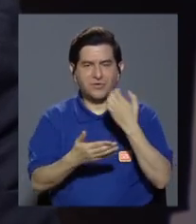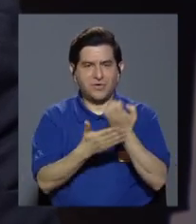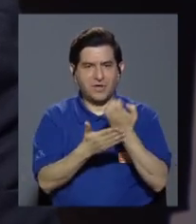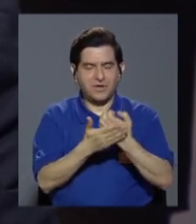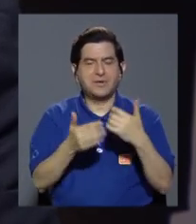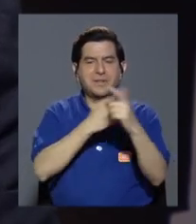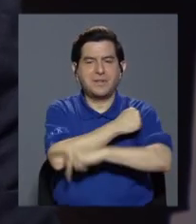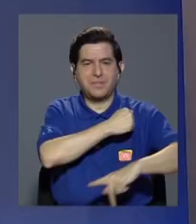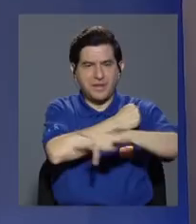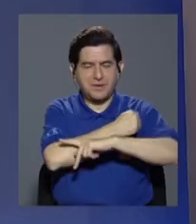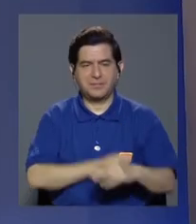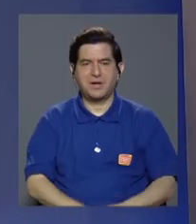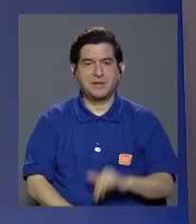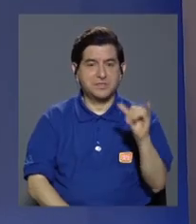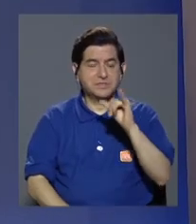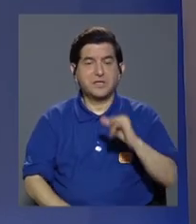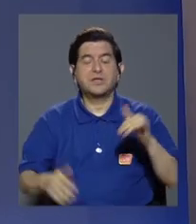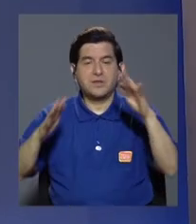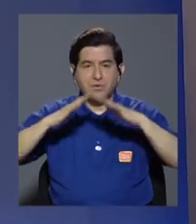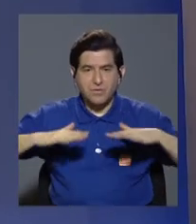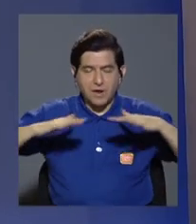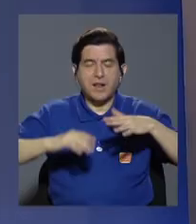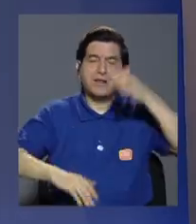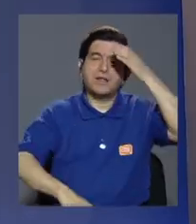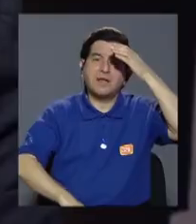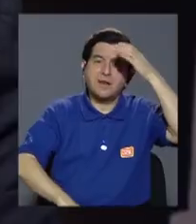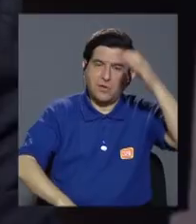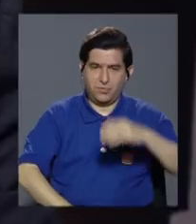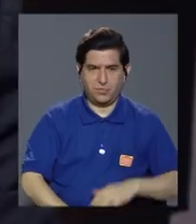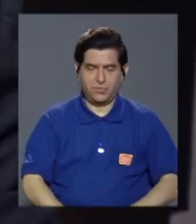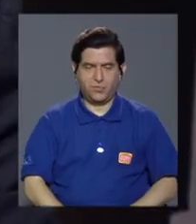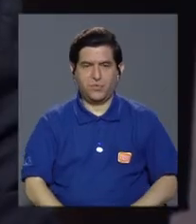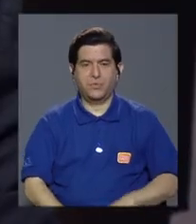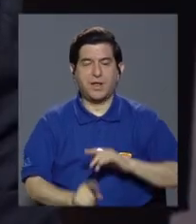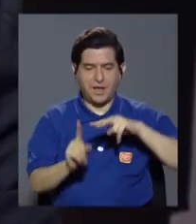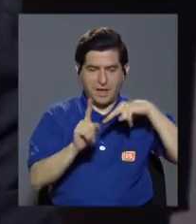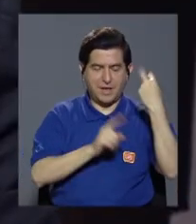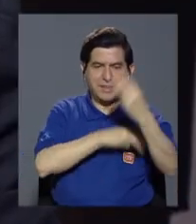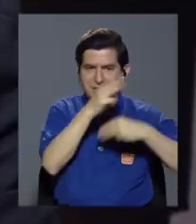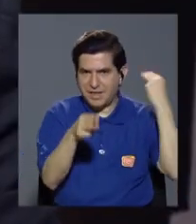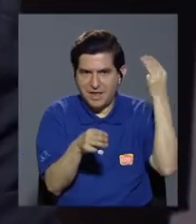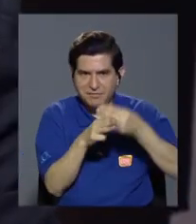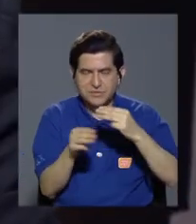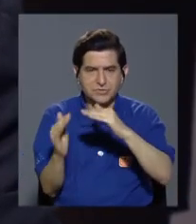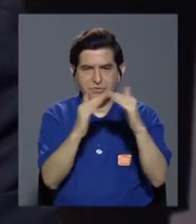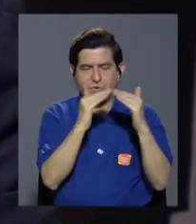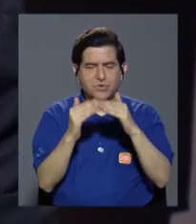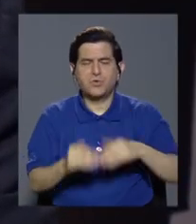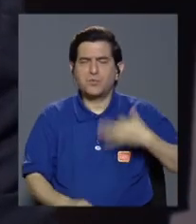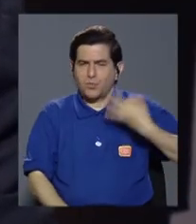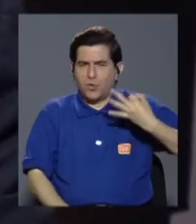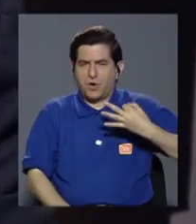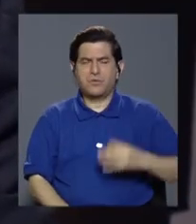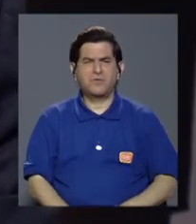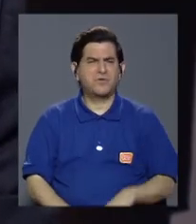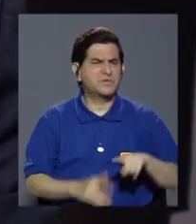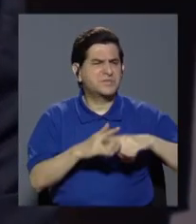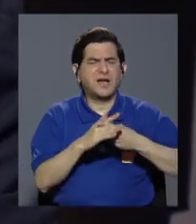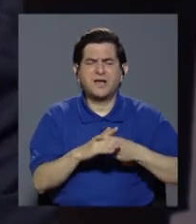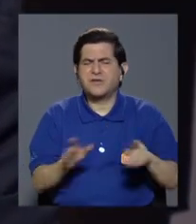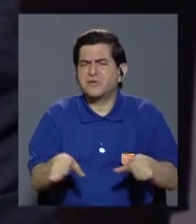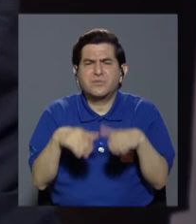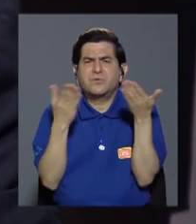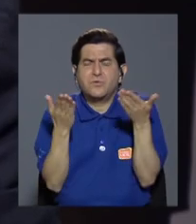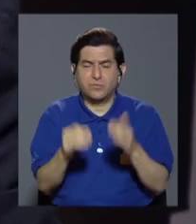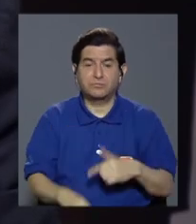de una nación está la cultura es la cosmovisión de esos pueblos ancestrales cómo puedo reparar esos daños bueno